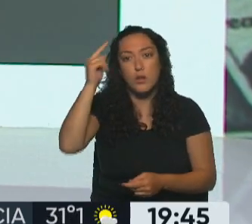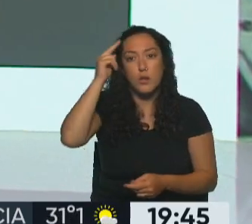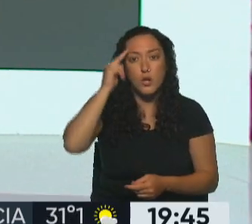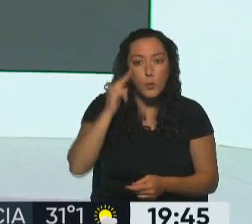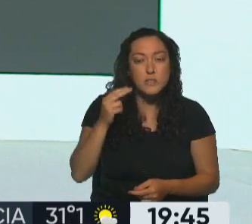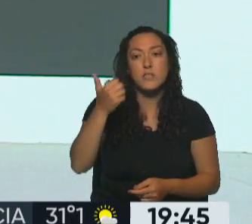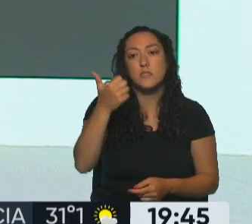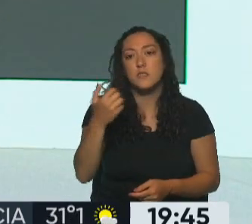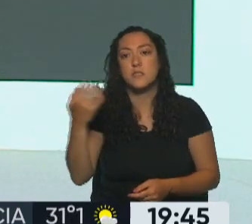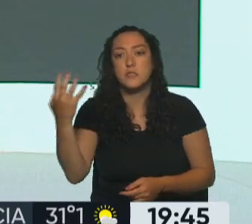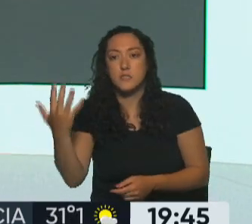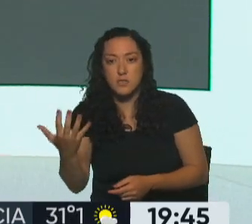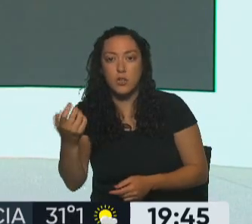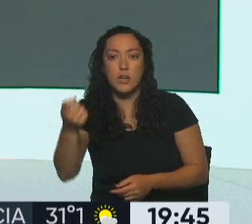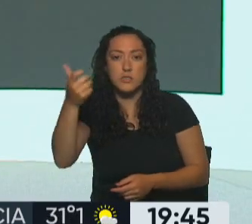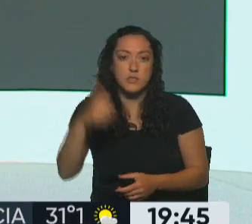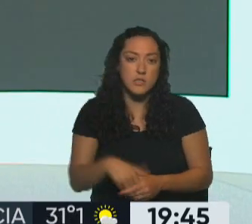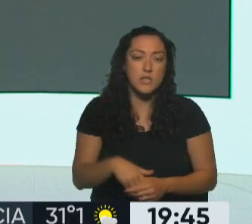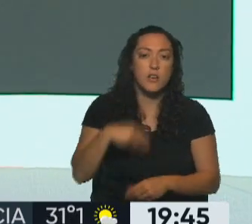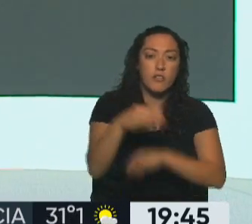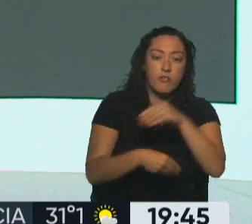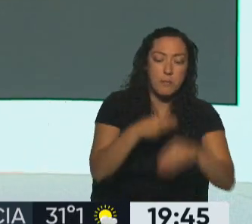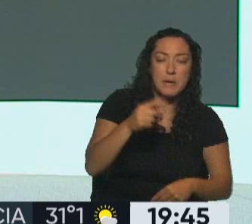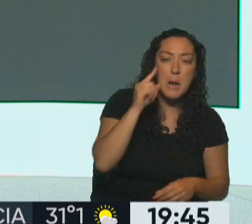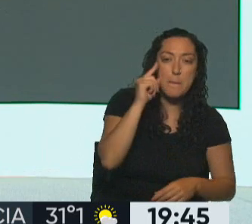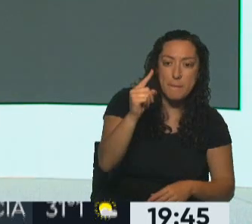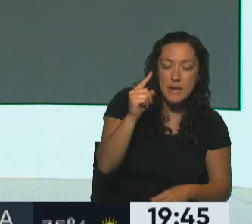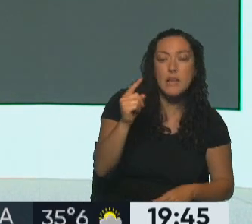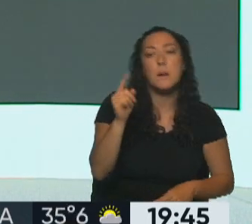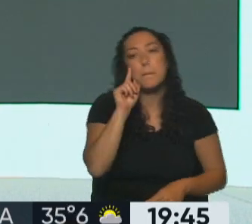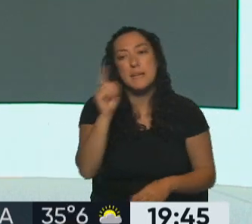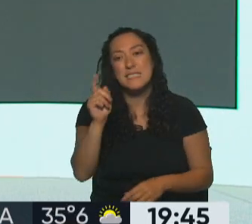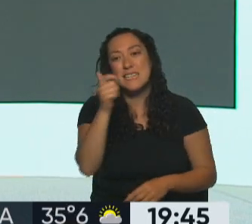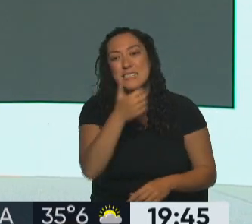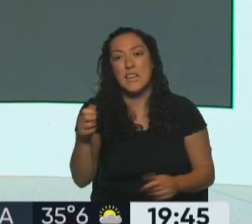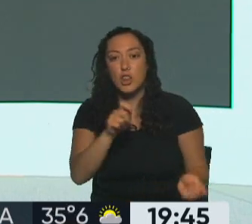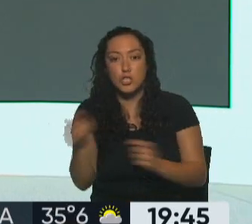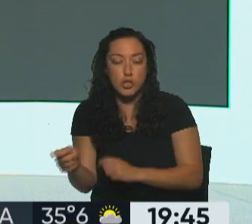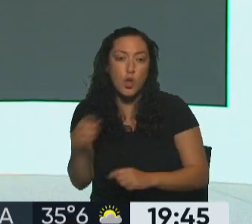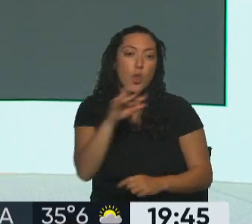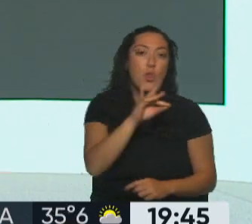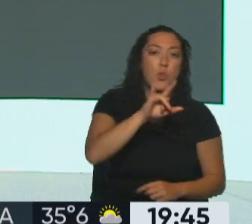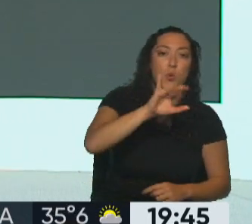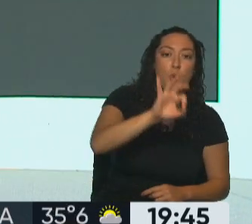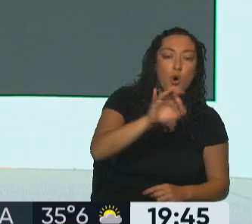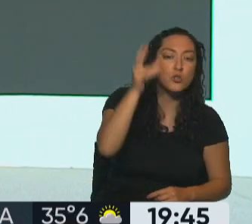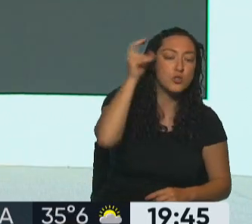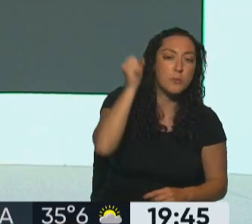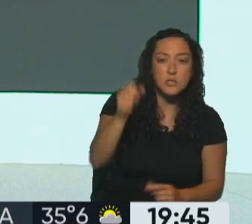665. 965 casi. Familiar. De 1000 a 1600. Sí. Y dúo de 800